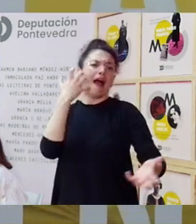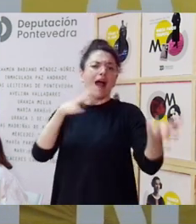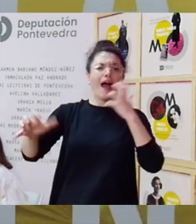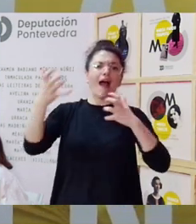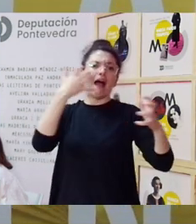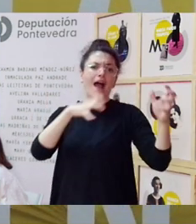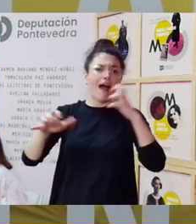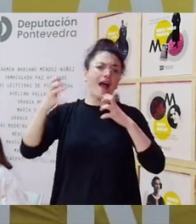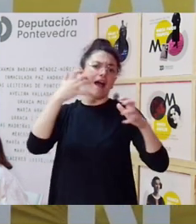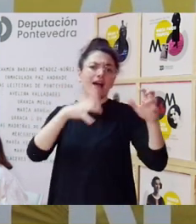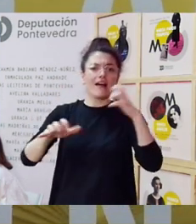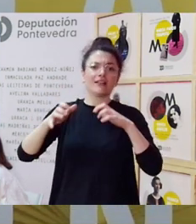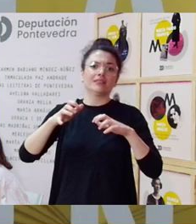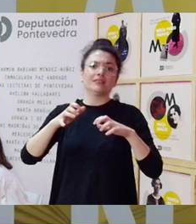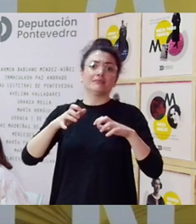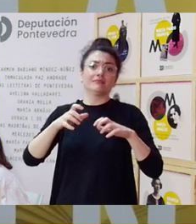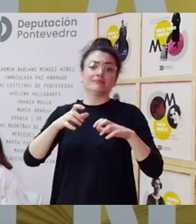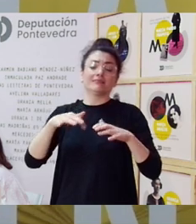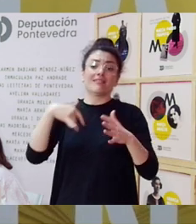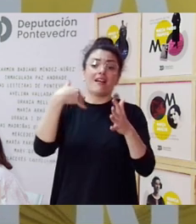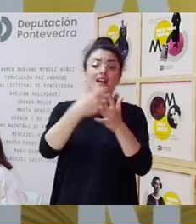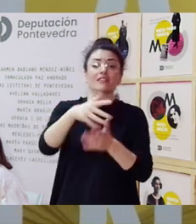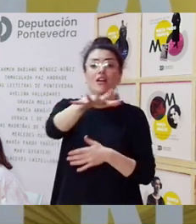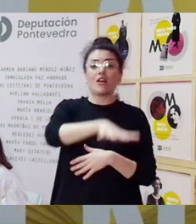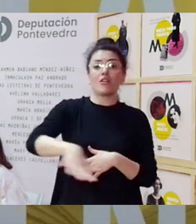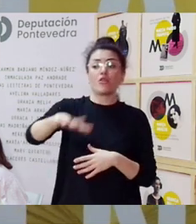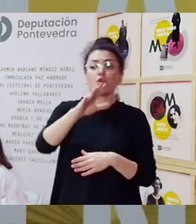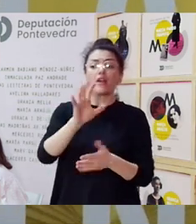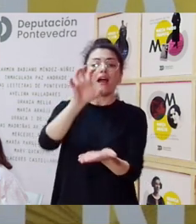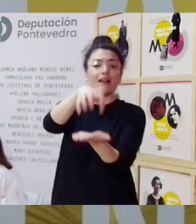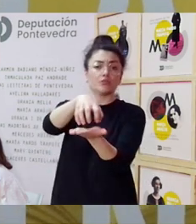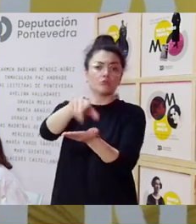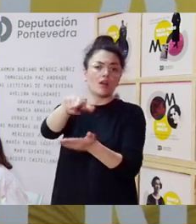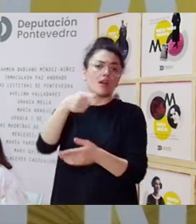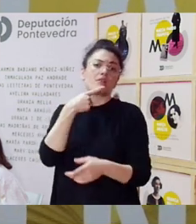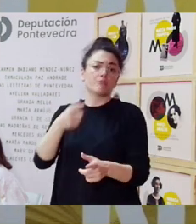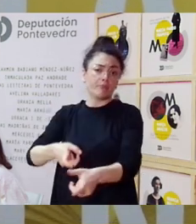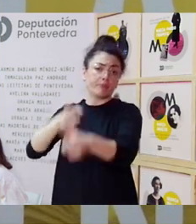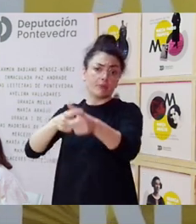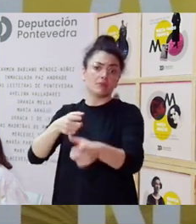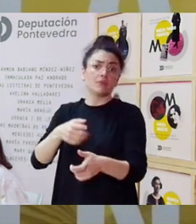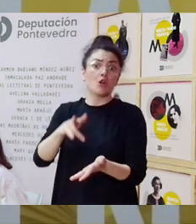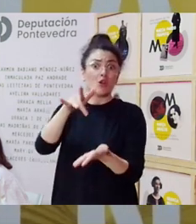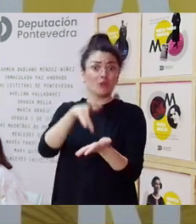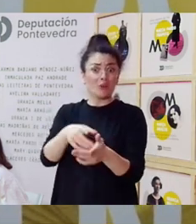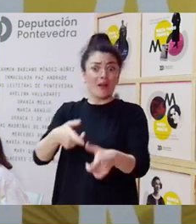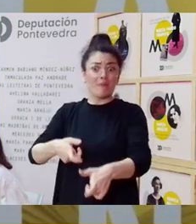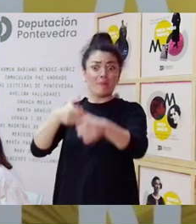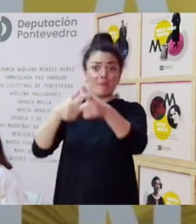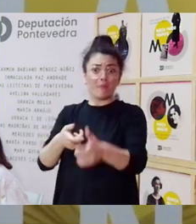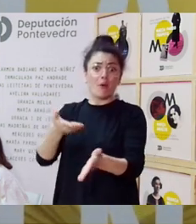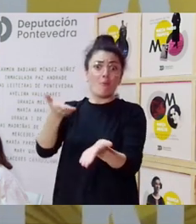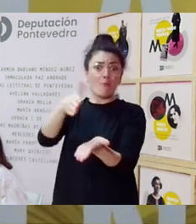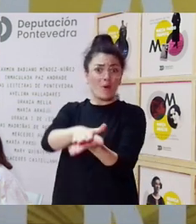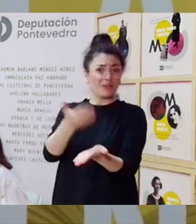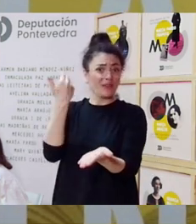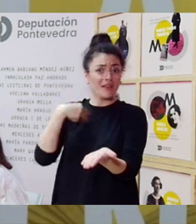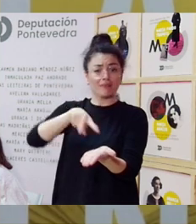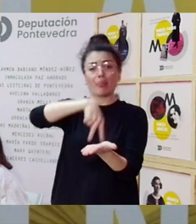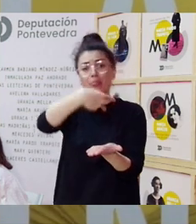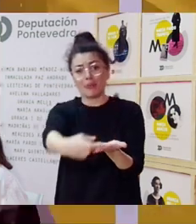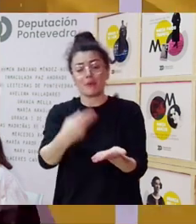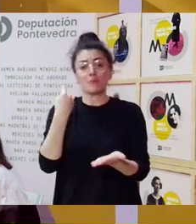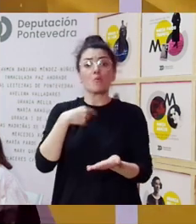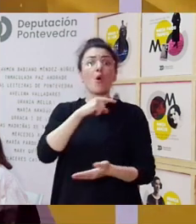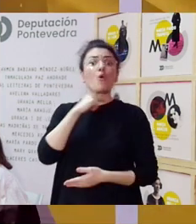consignas e levárono no castro e fusilárono. E despois de caer fusilado no castro, o cura de